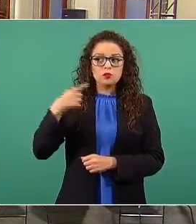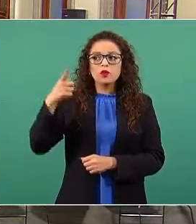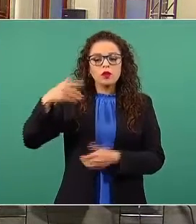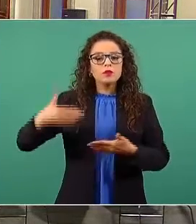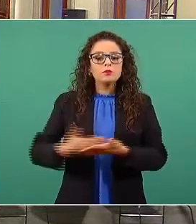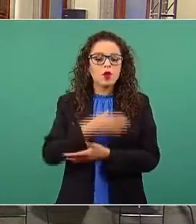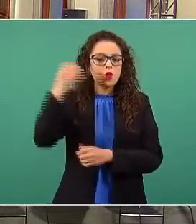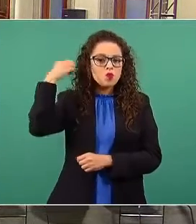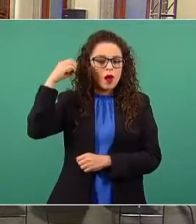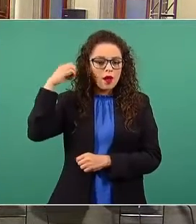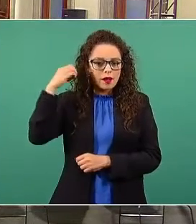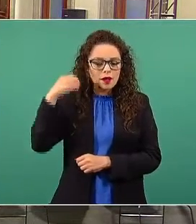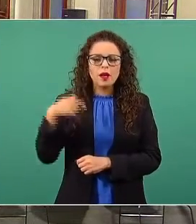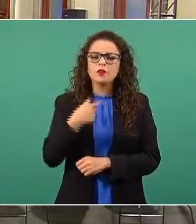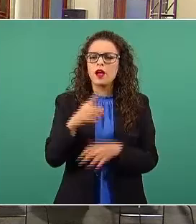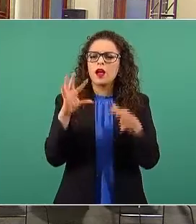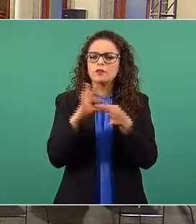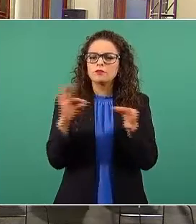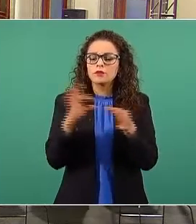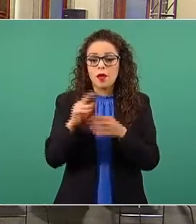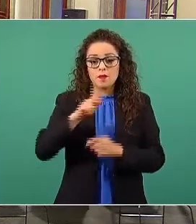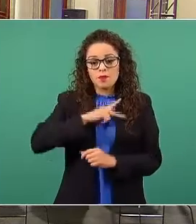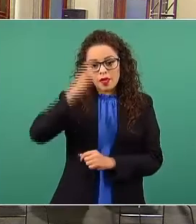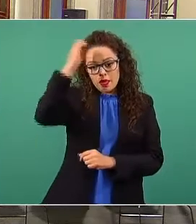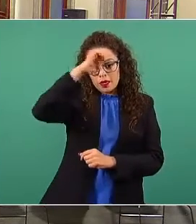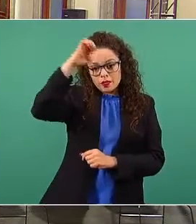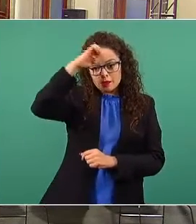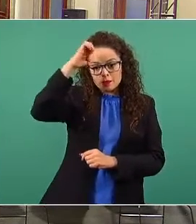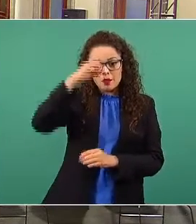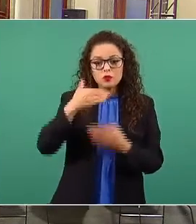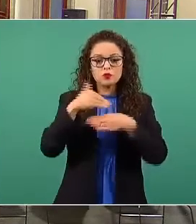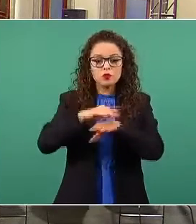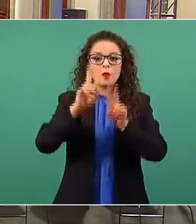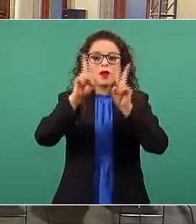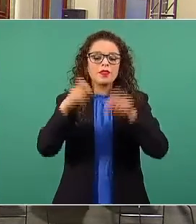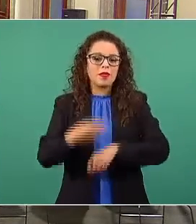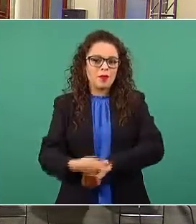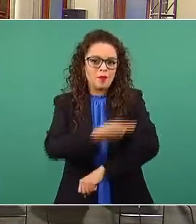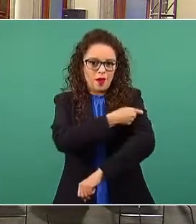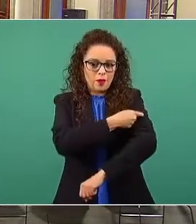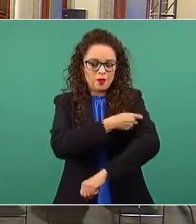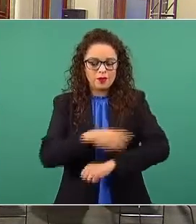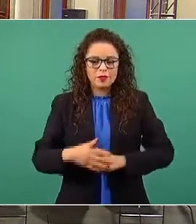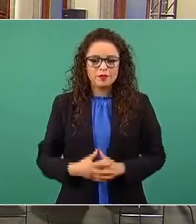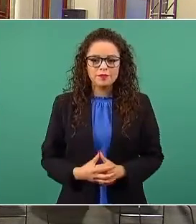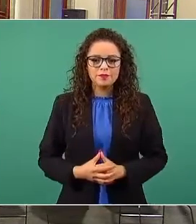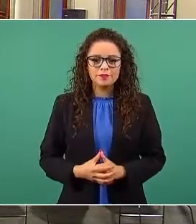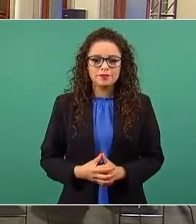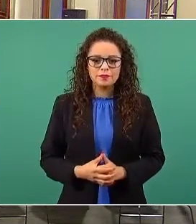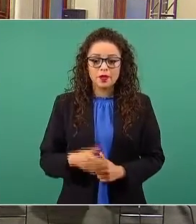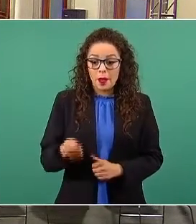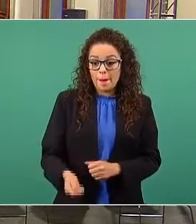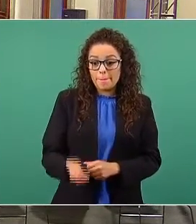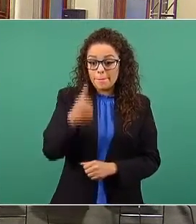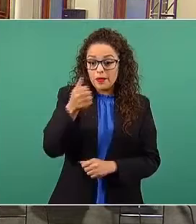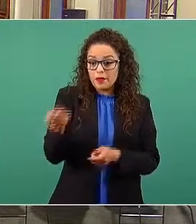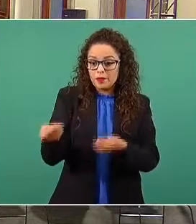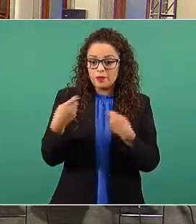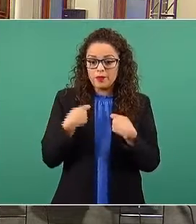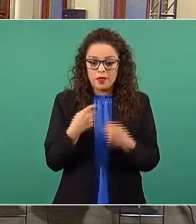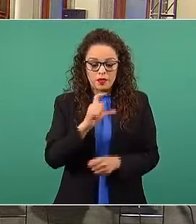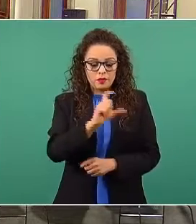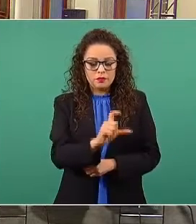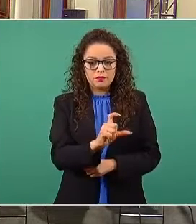a narrar la experiencia que tuve en la vacunación. En la primera dosis que me